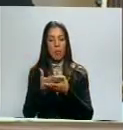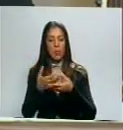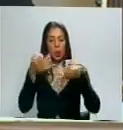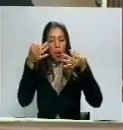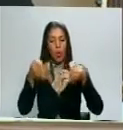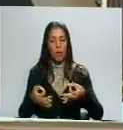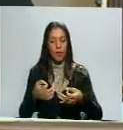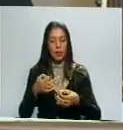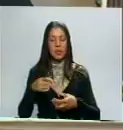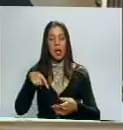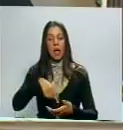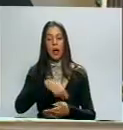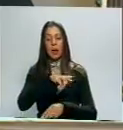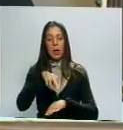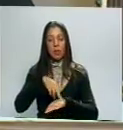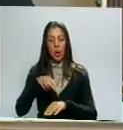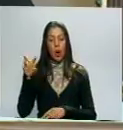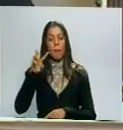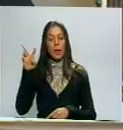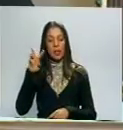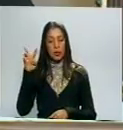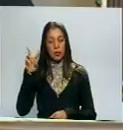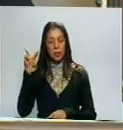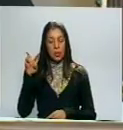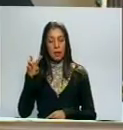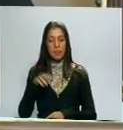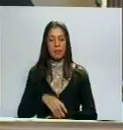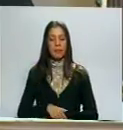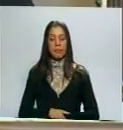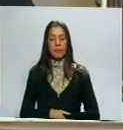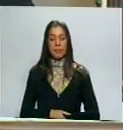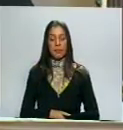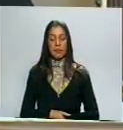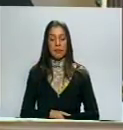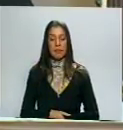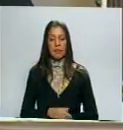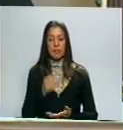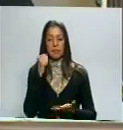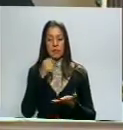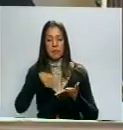de la República Bolivariana de Venezuela.